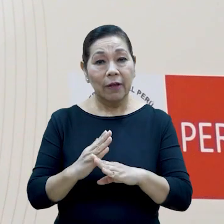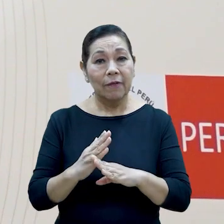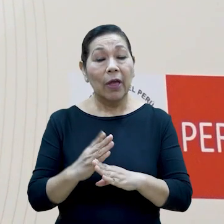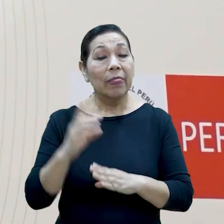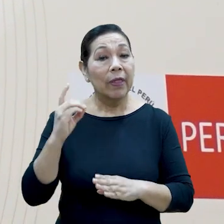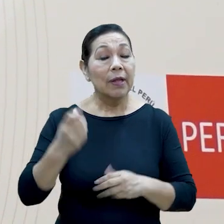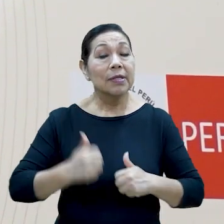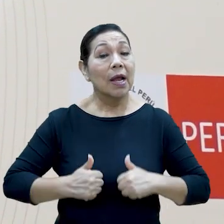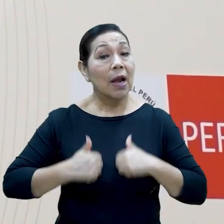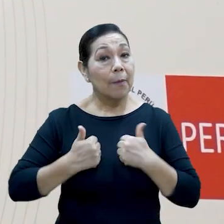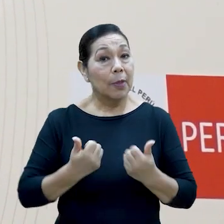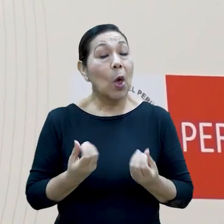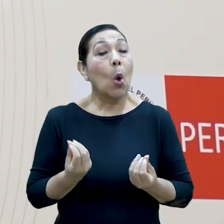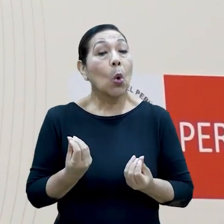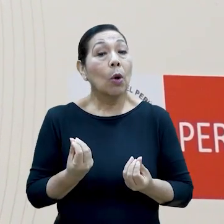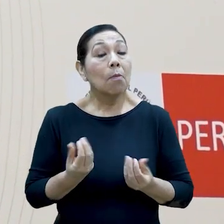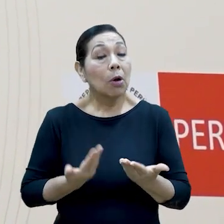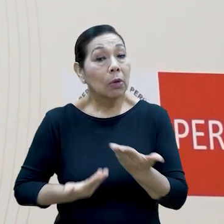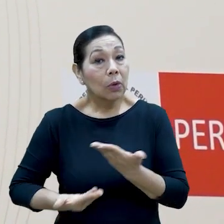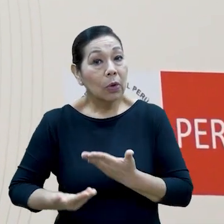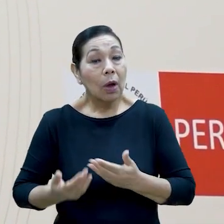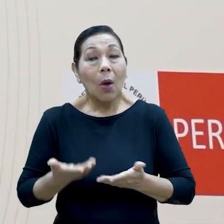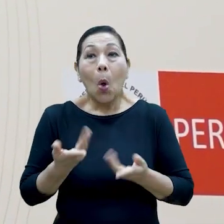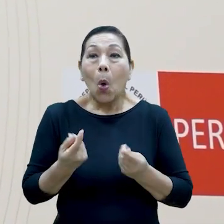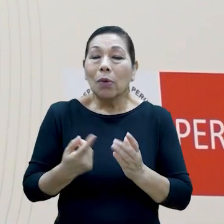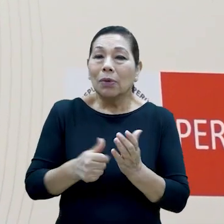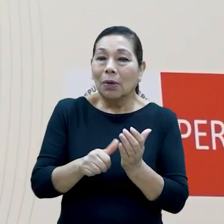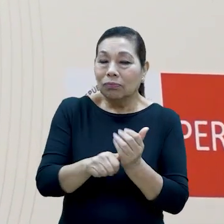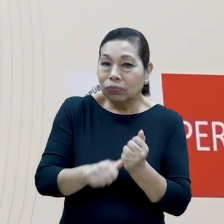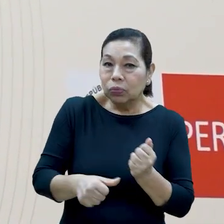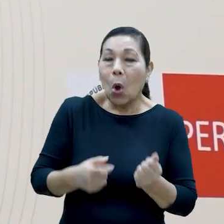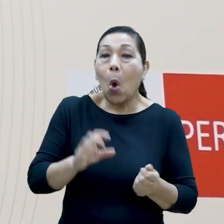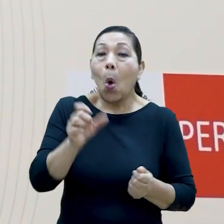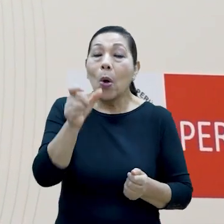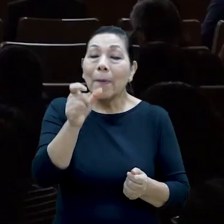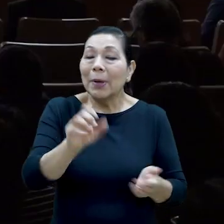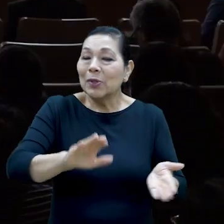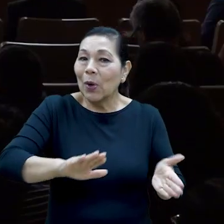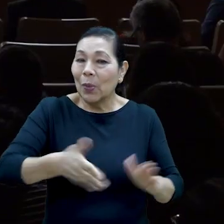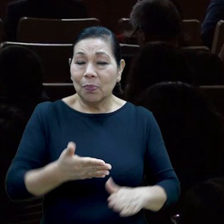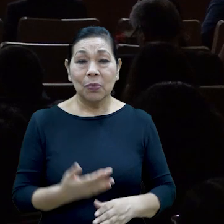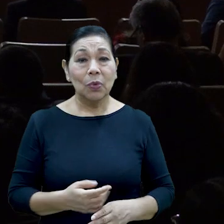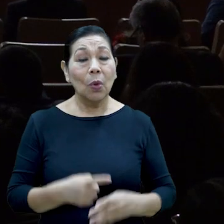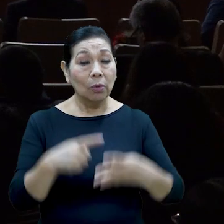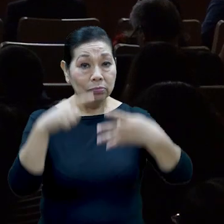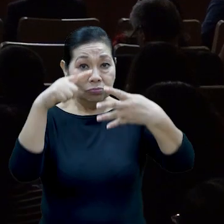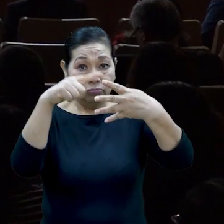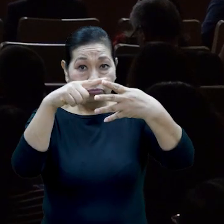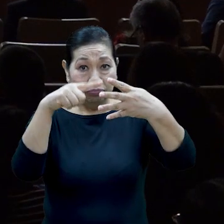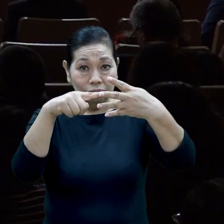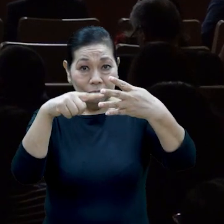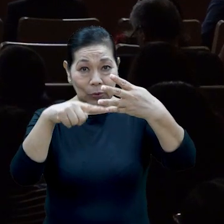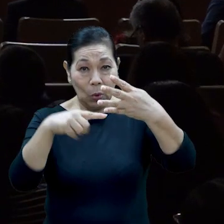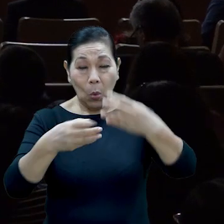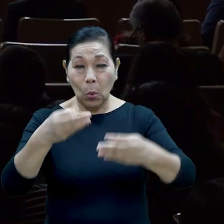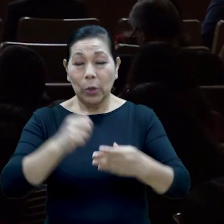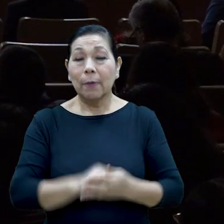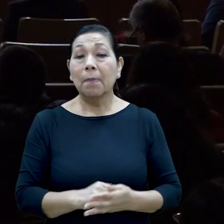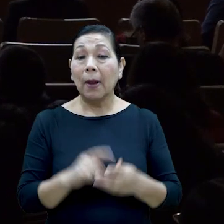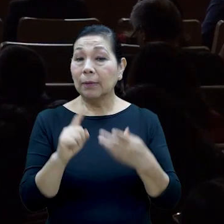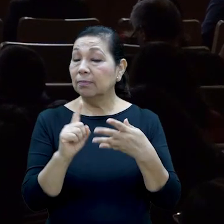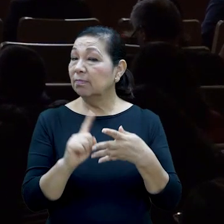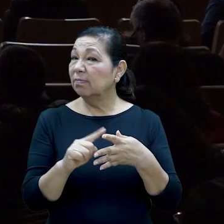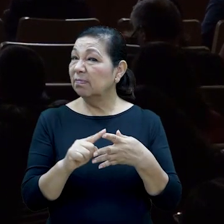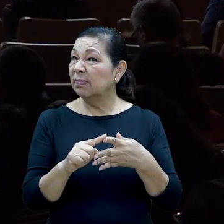defender tanto el derecho a la vida como para recurrir al aborto o a la eutanasia. Afirmó que cumple 4 funciones en el orden